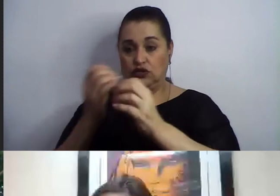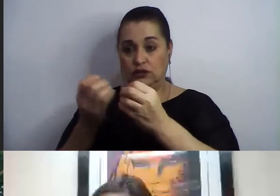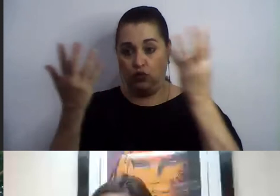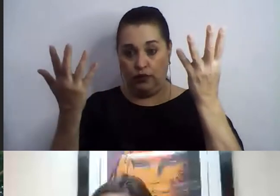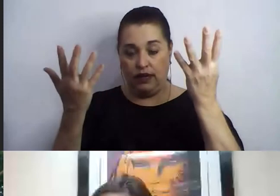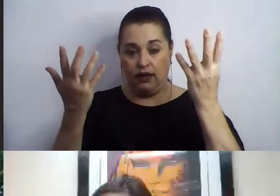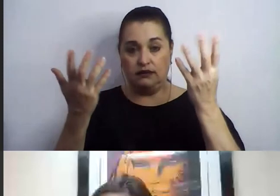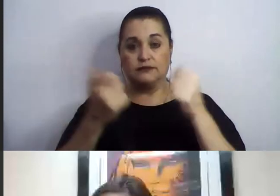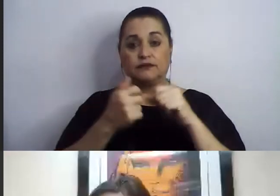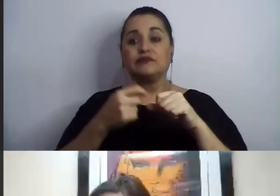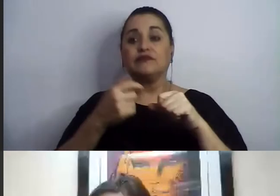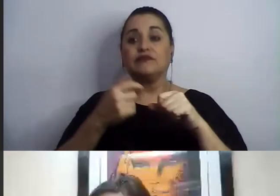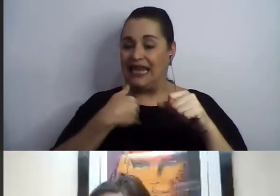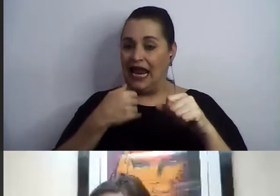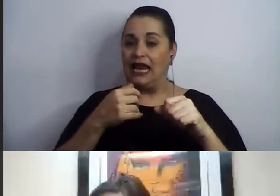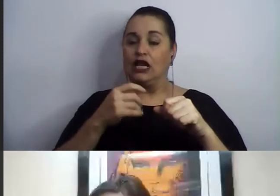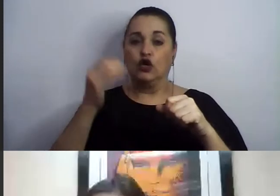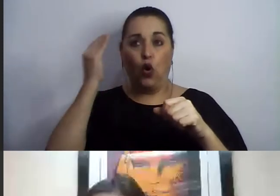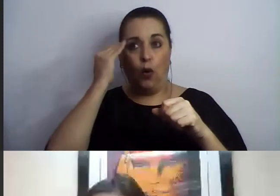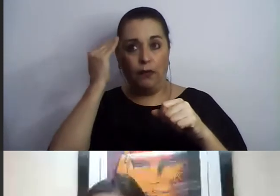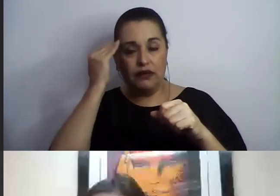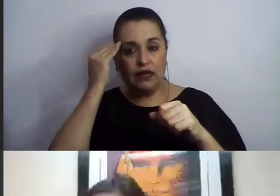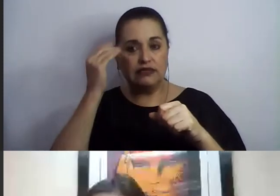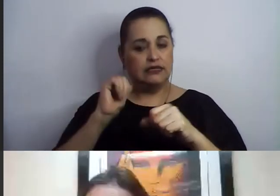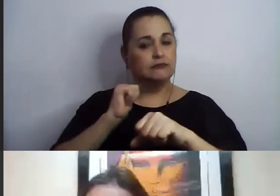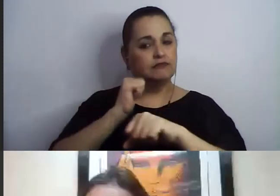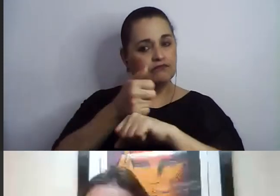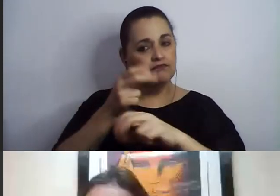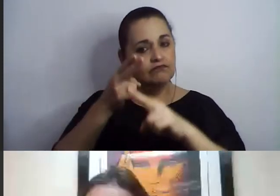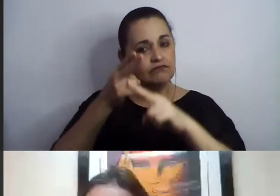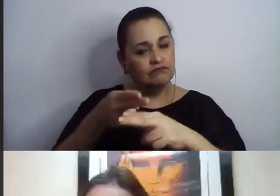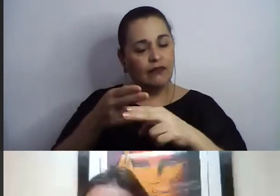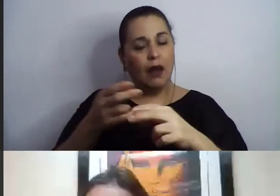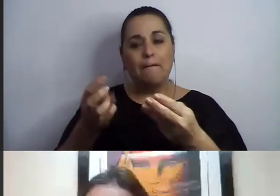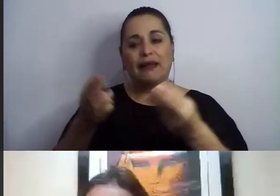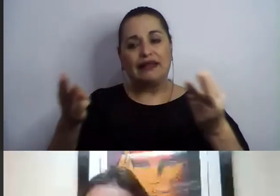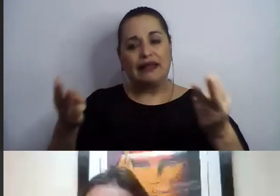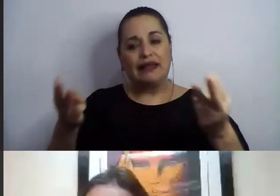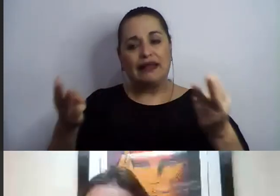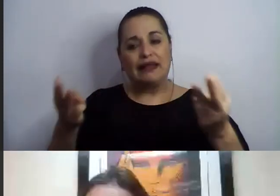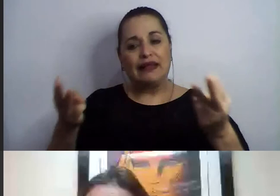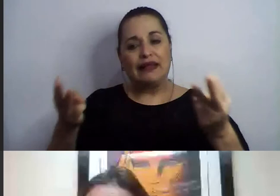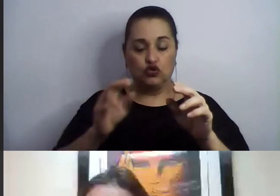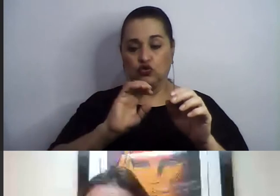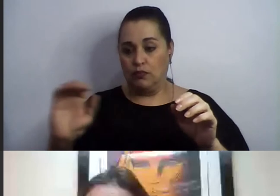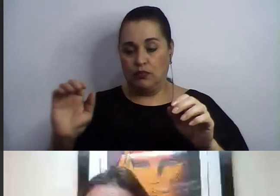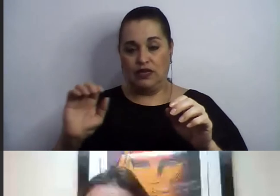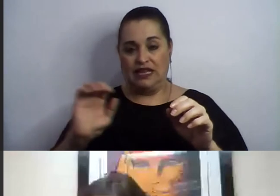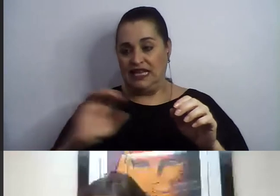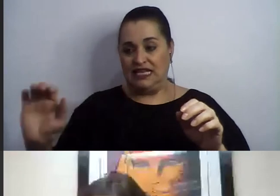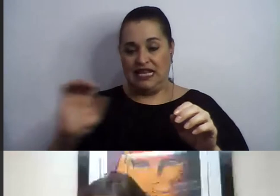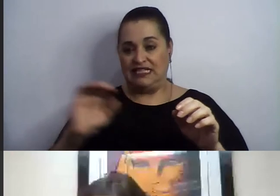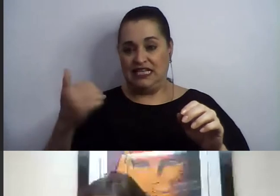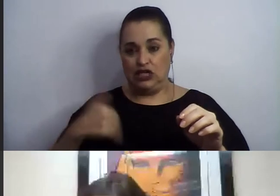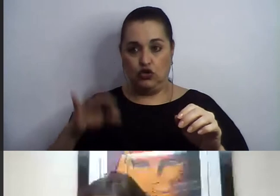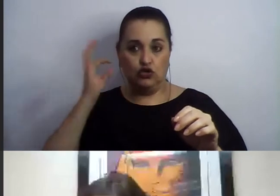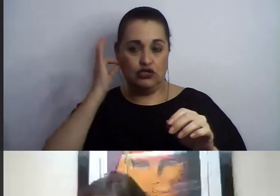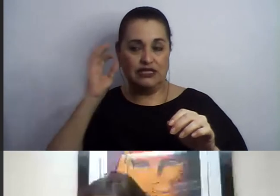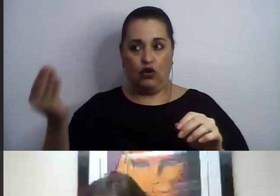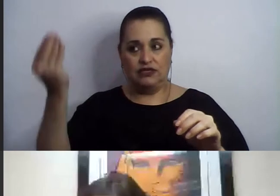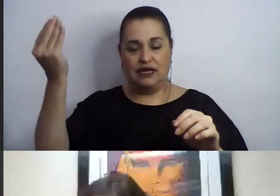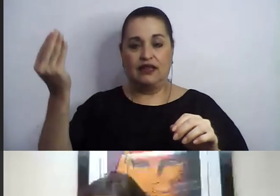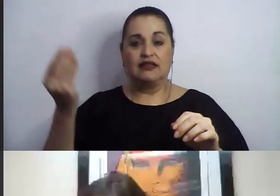que tienen competencias claramente asignadas en materia de derechos humanos para niñas niños y adolescentes en la